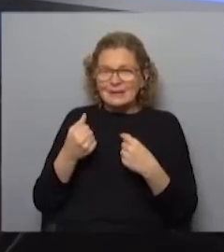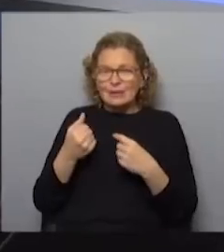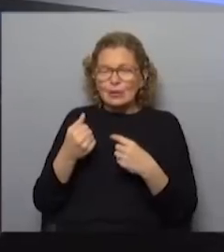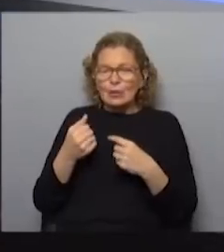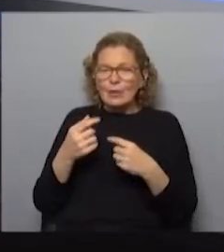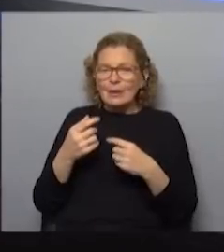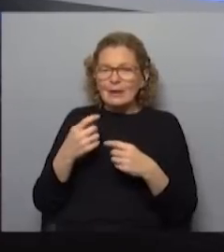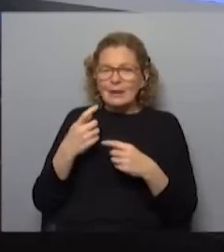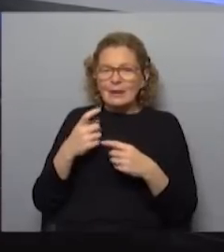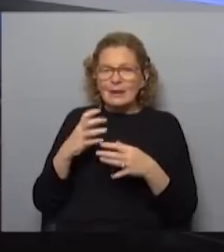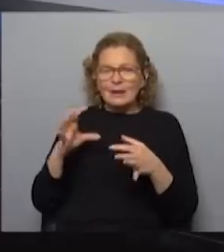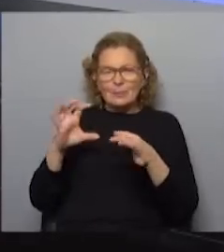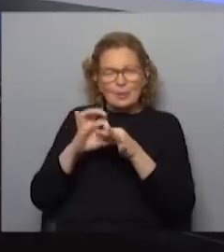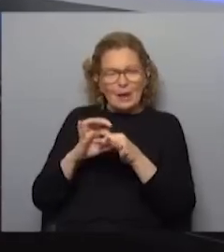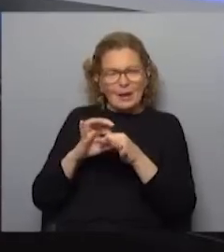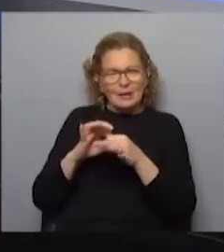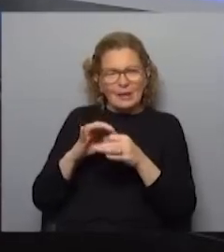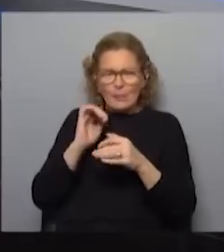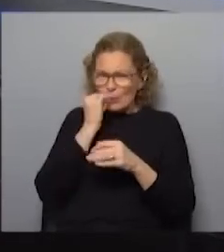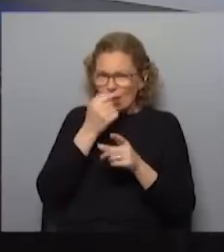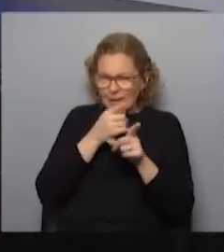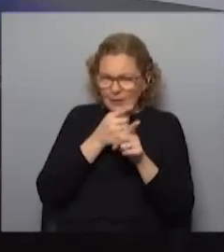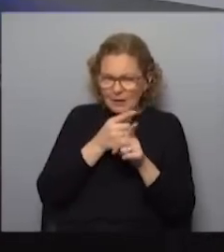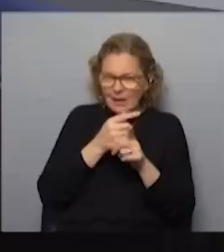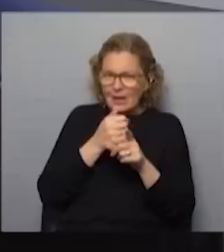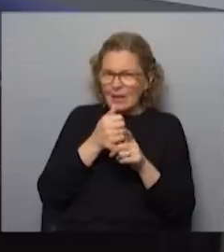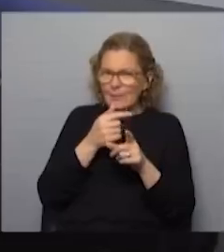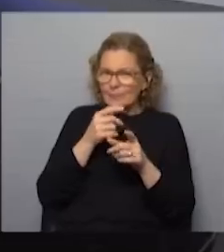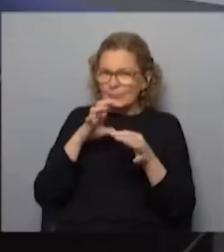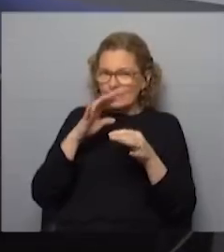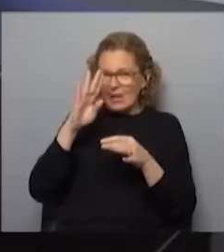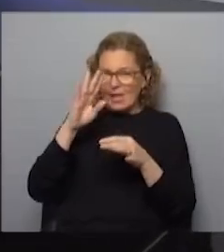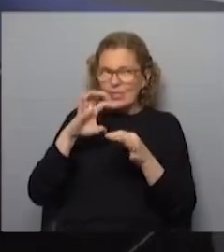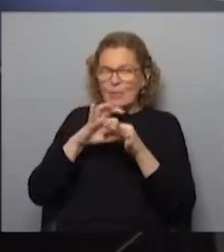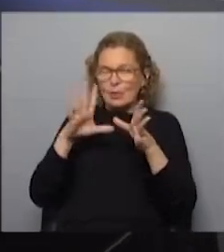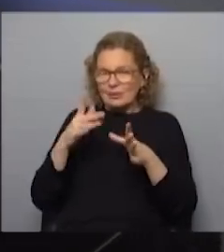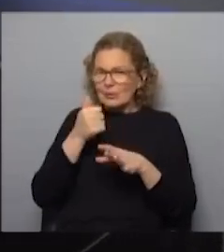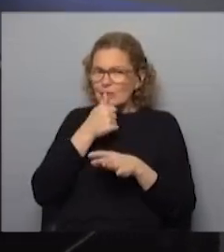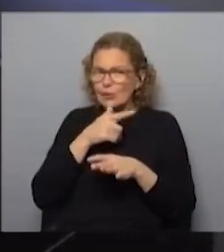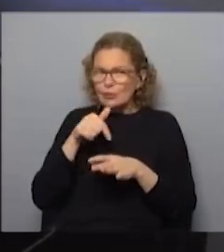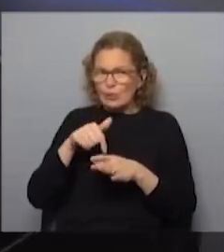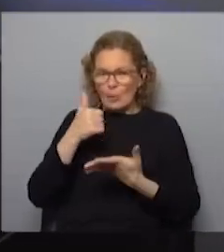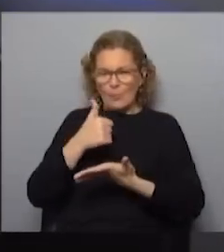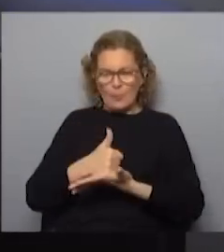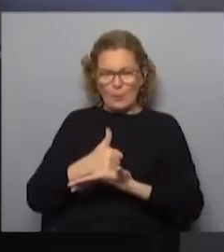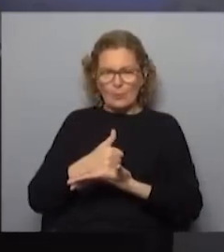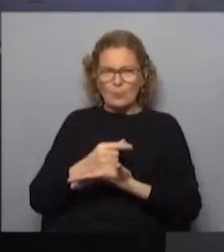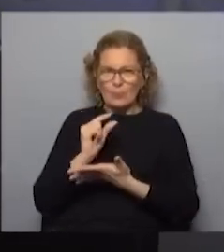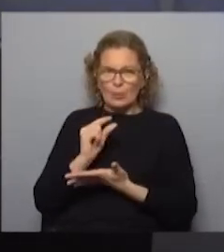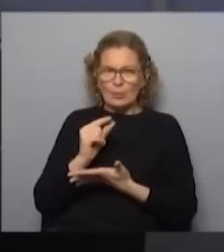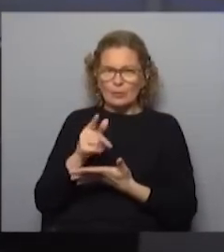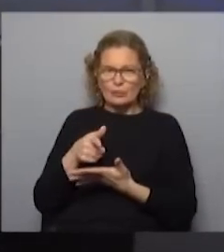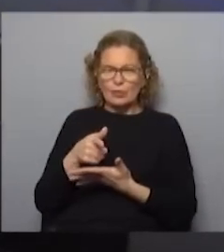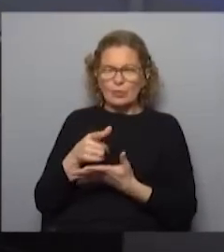vincular que esto del espionaje en democracia una historia no Y si se quiere Bueno yo estoy un poco acá porque